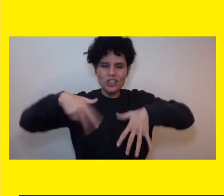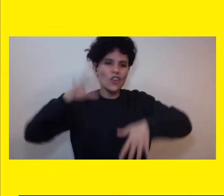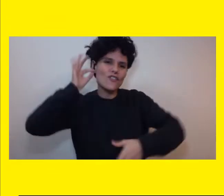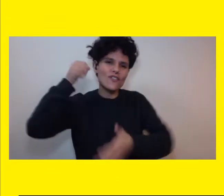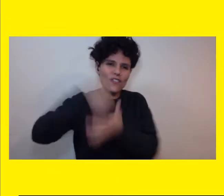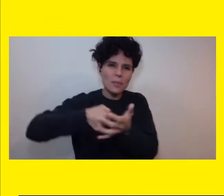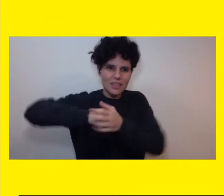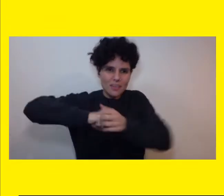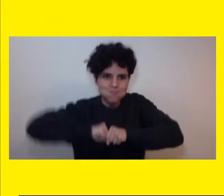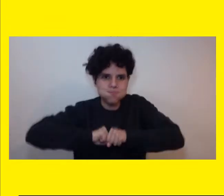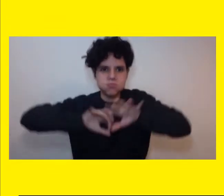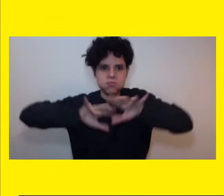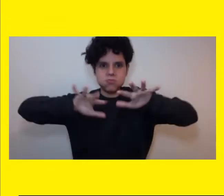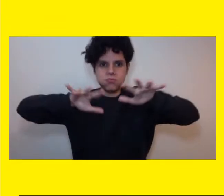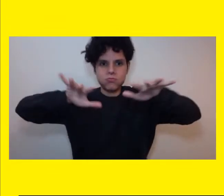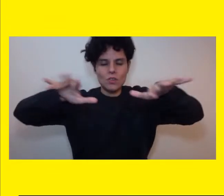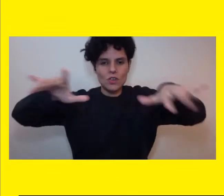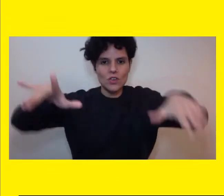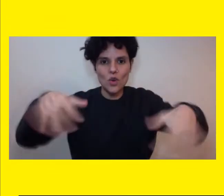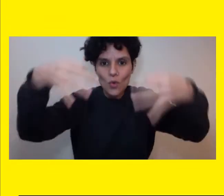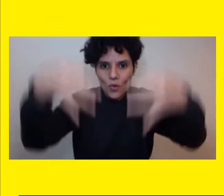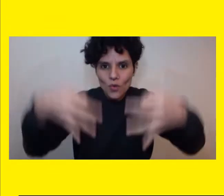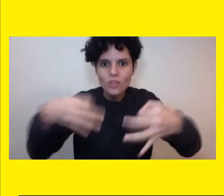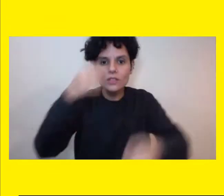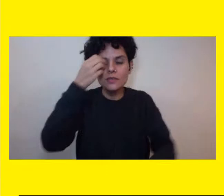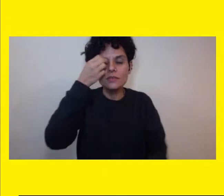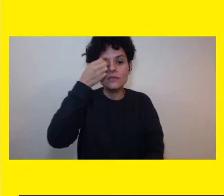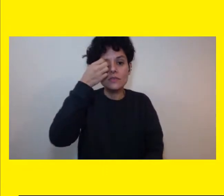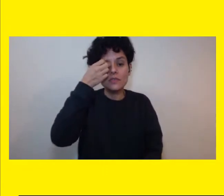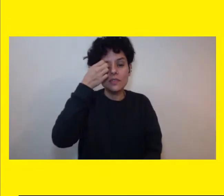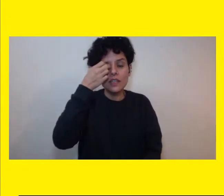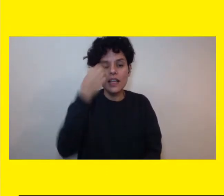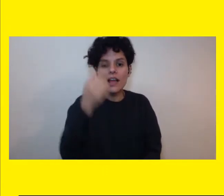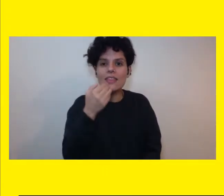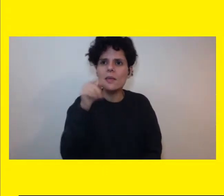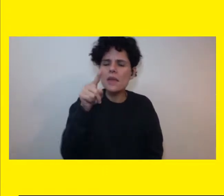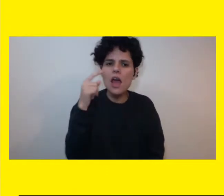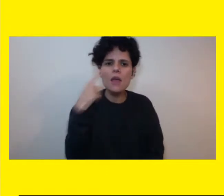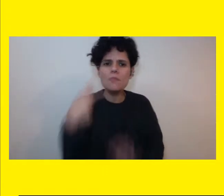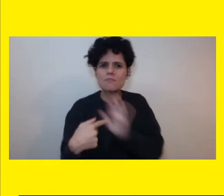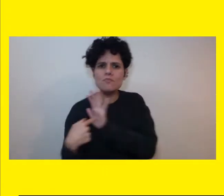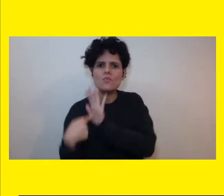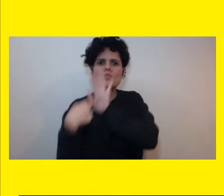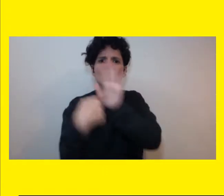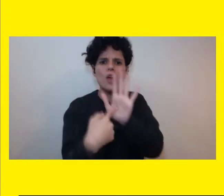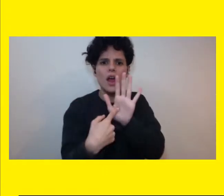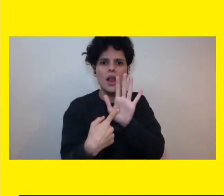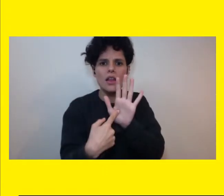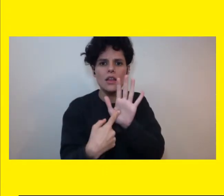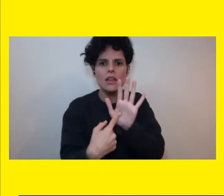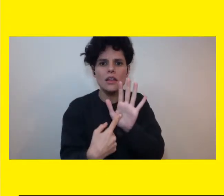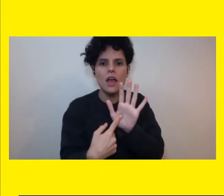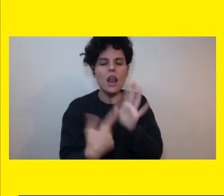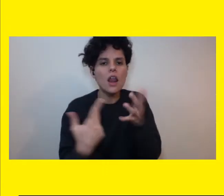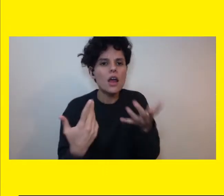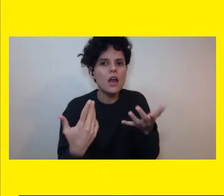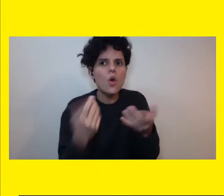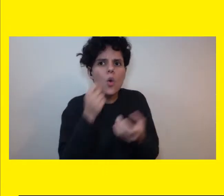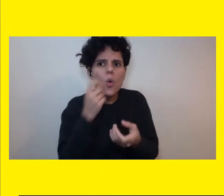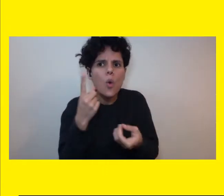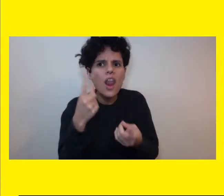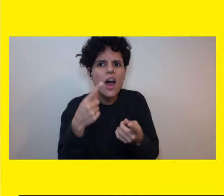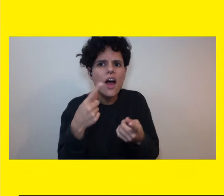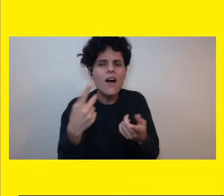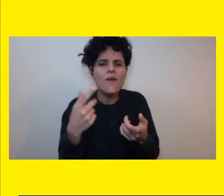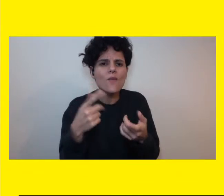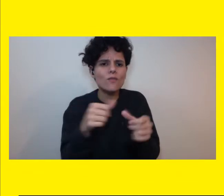la particular atención que surge también respecto a la violencia sexual en el contexto del estallido social de 2019, y de ahí